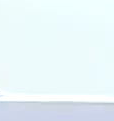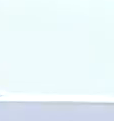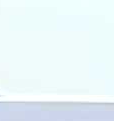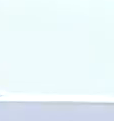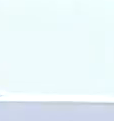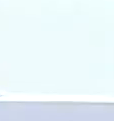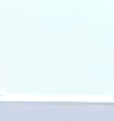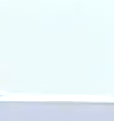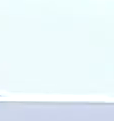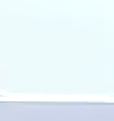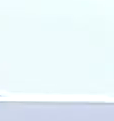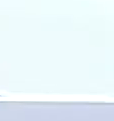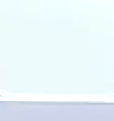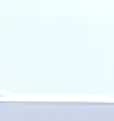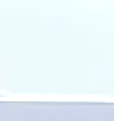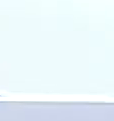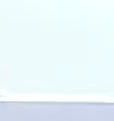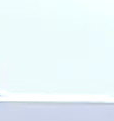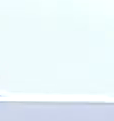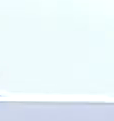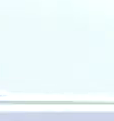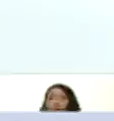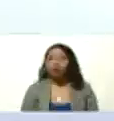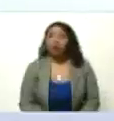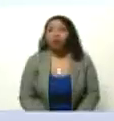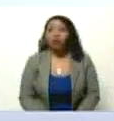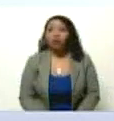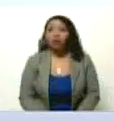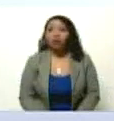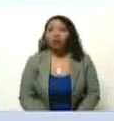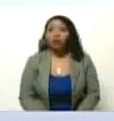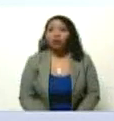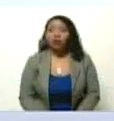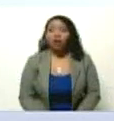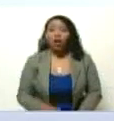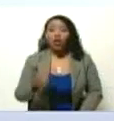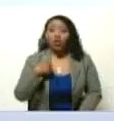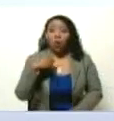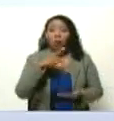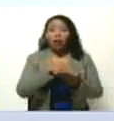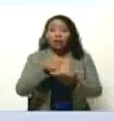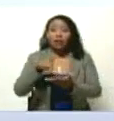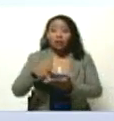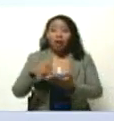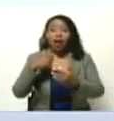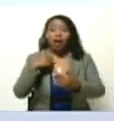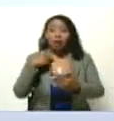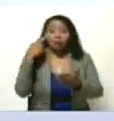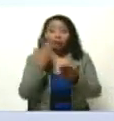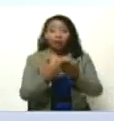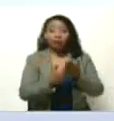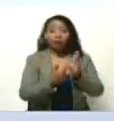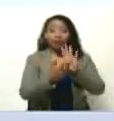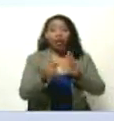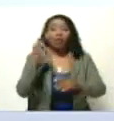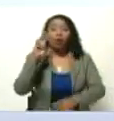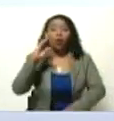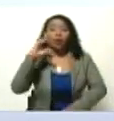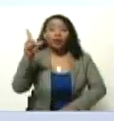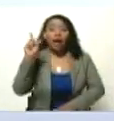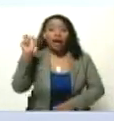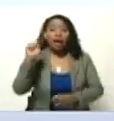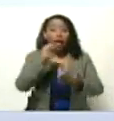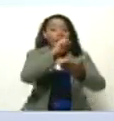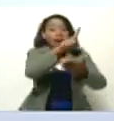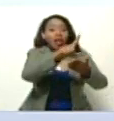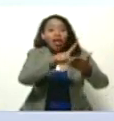firma, huella. Veo constancia que yo participé en mi UH. Y así se hace el listado de los